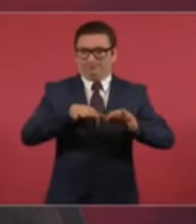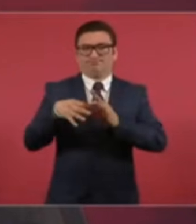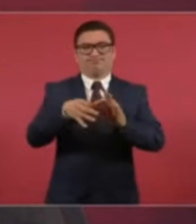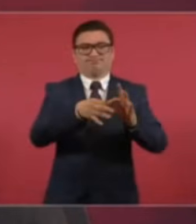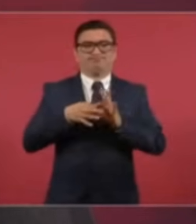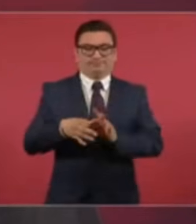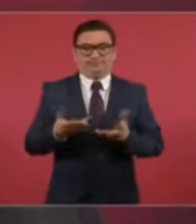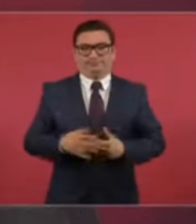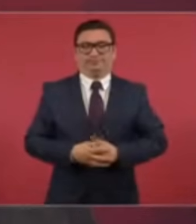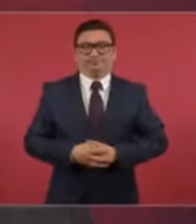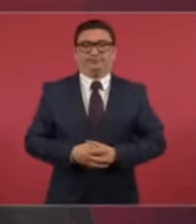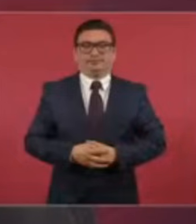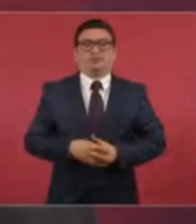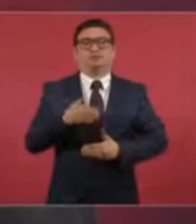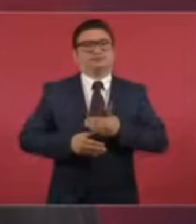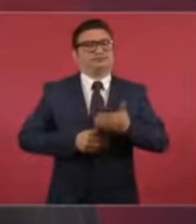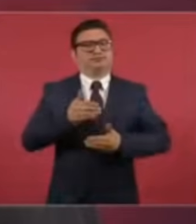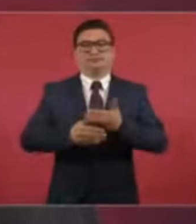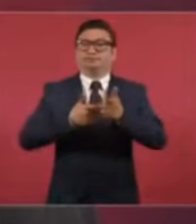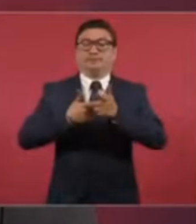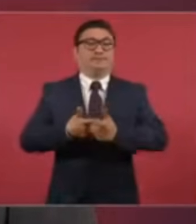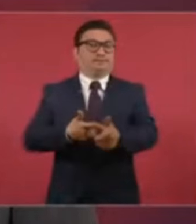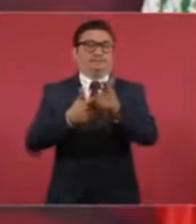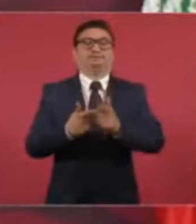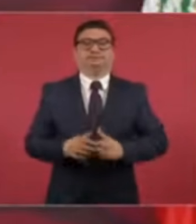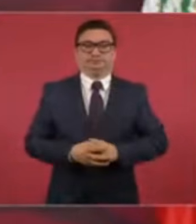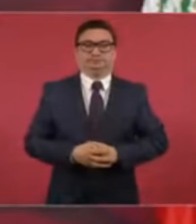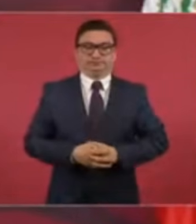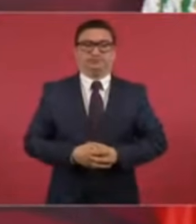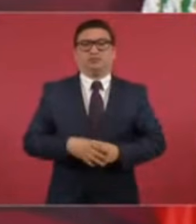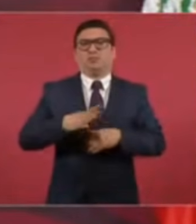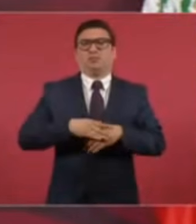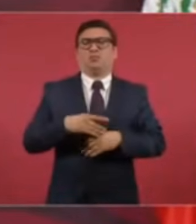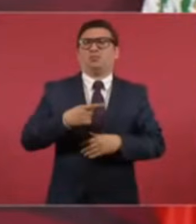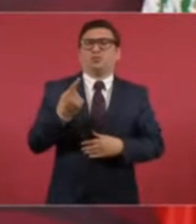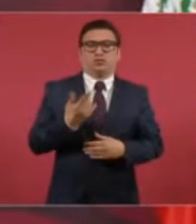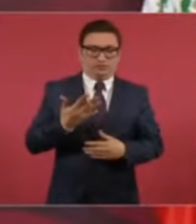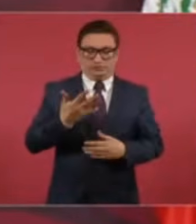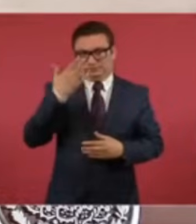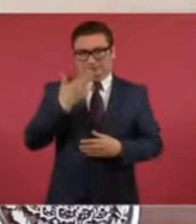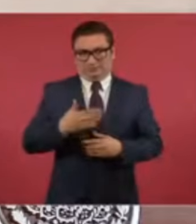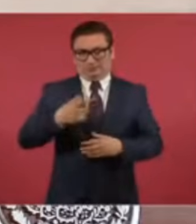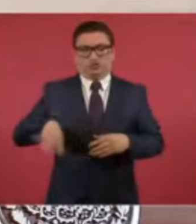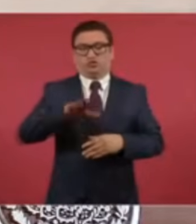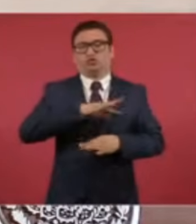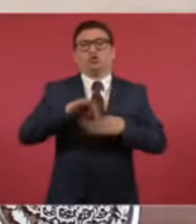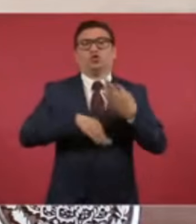Y vamos a seguir así, porque todos los indicadores